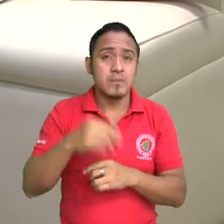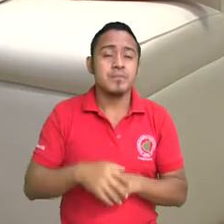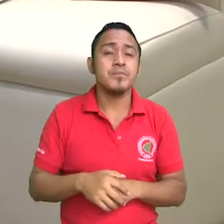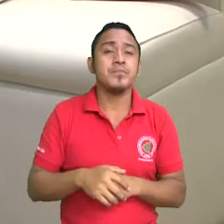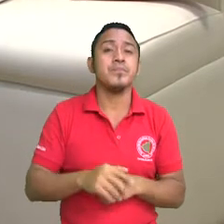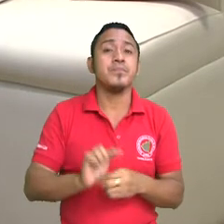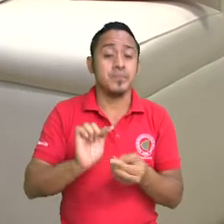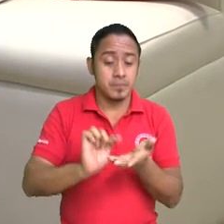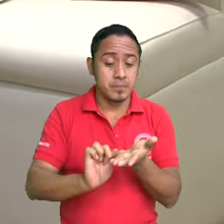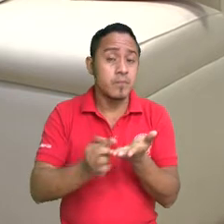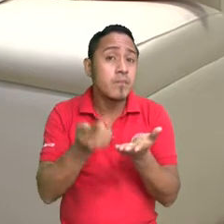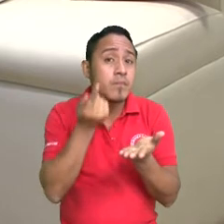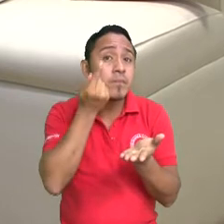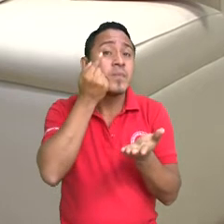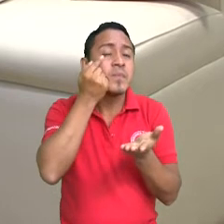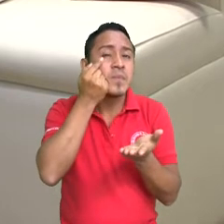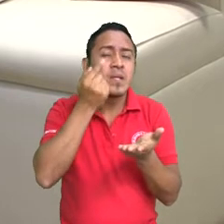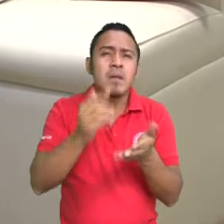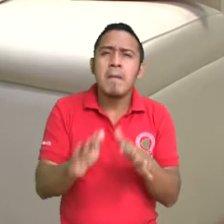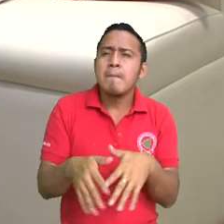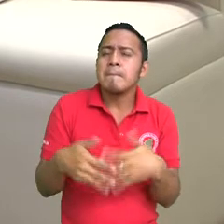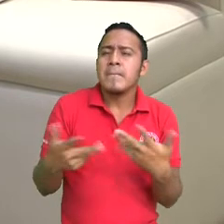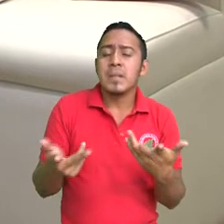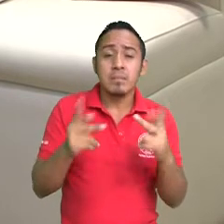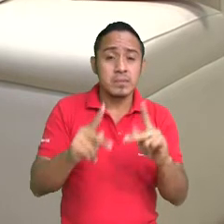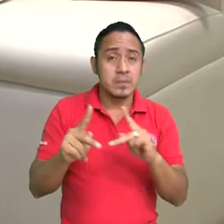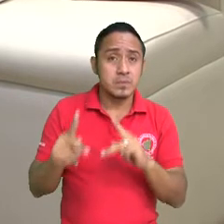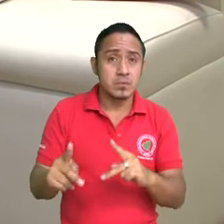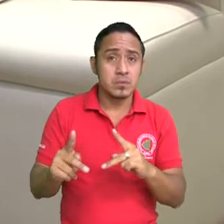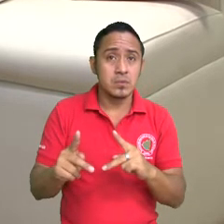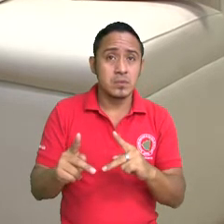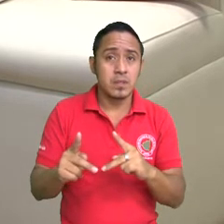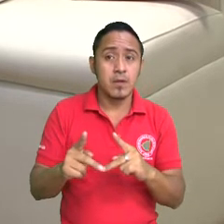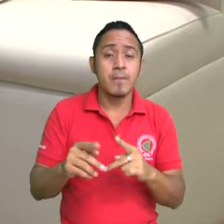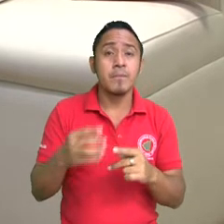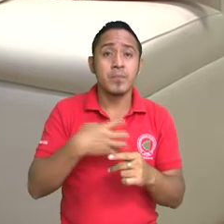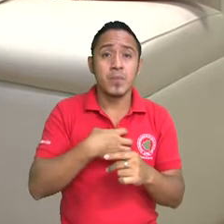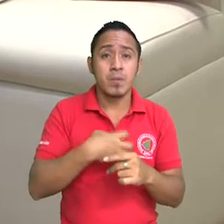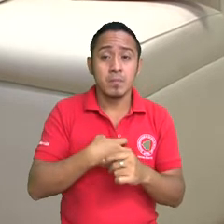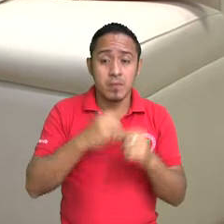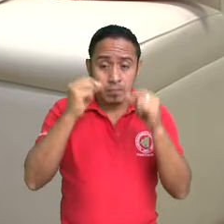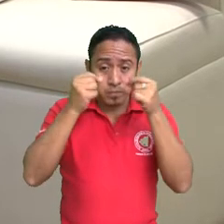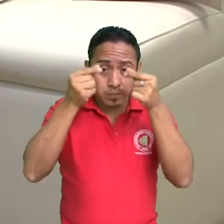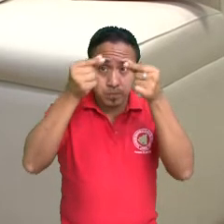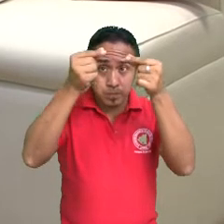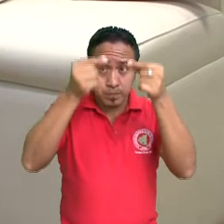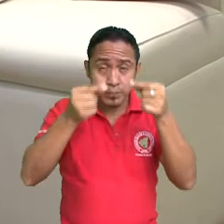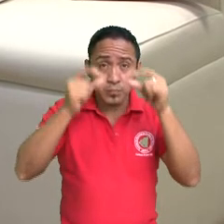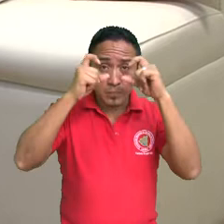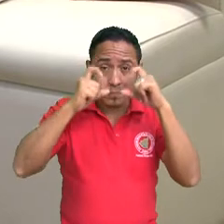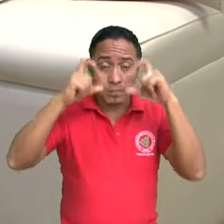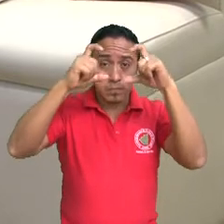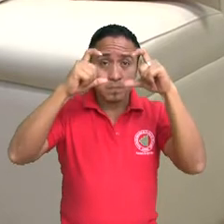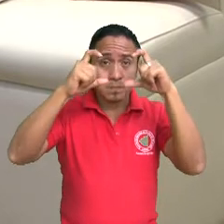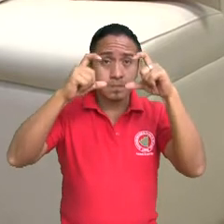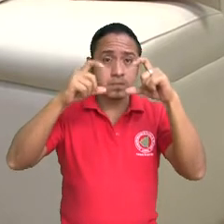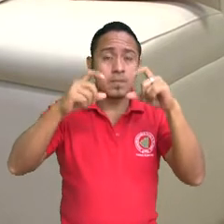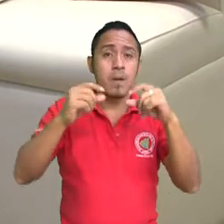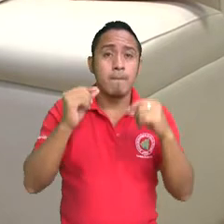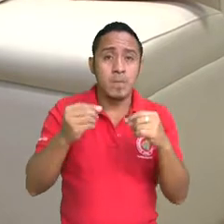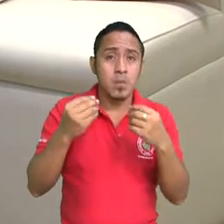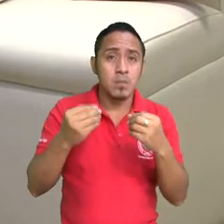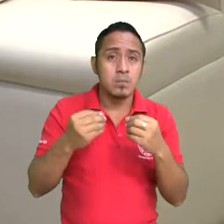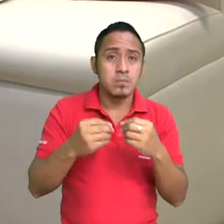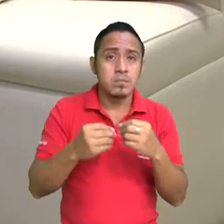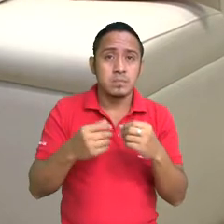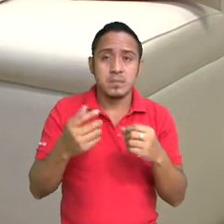lente de contacto está diseñado para aquellos pacientes donde sus medidas de anteojos no son son muy altas